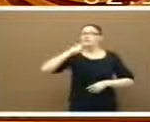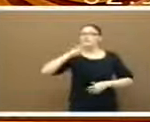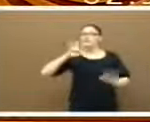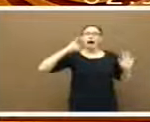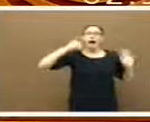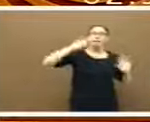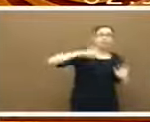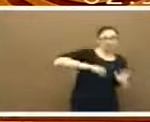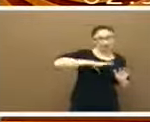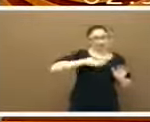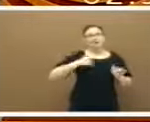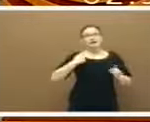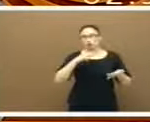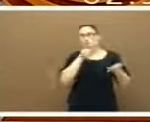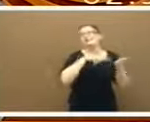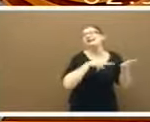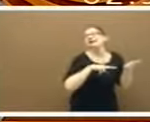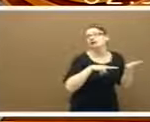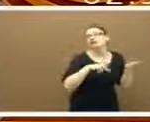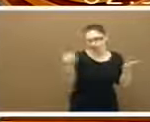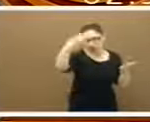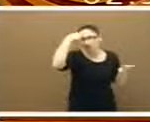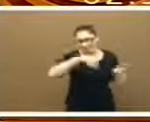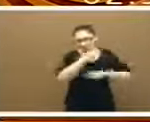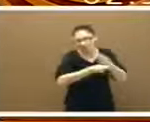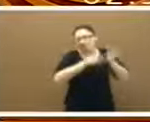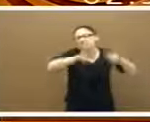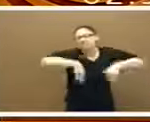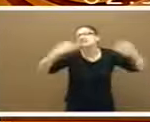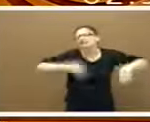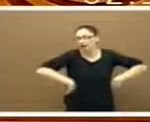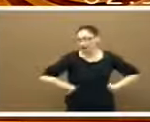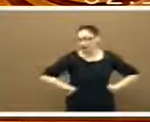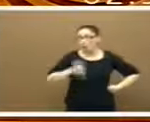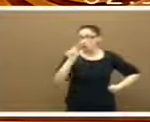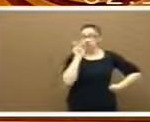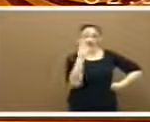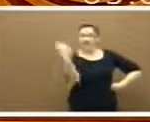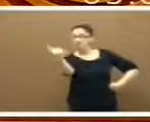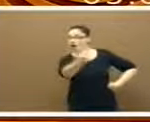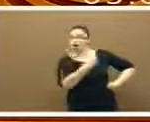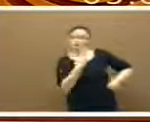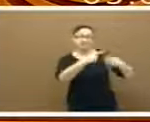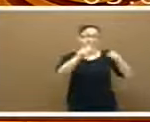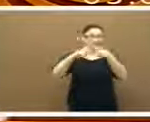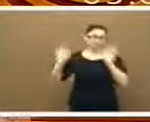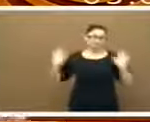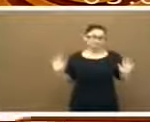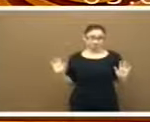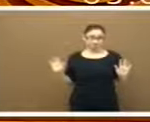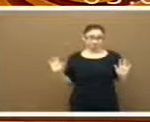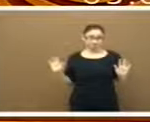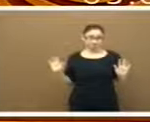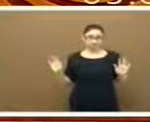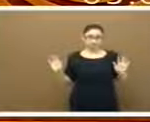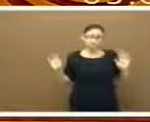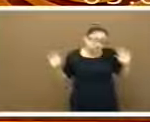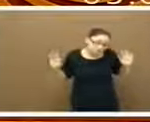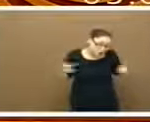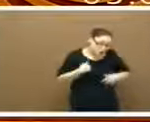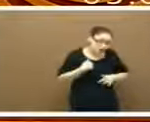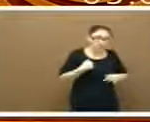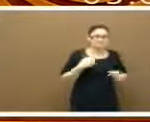a mañana, pero todos sabemos perfectamente lo que vamos a hacer, unos desde su perspectiva y otros desde la suya. En cualquier caso,